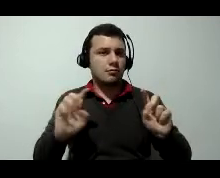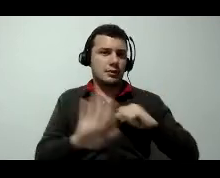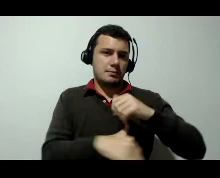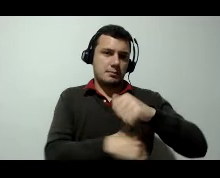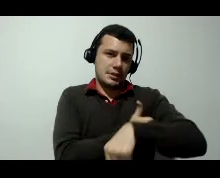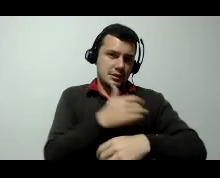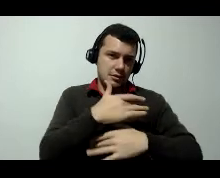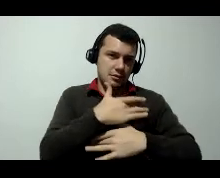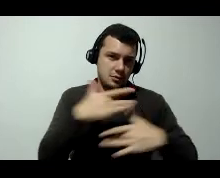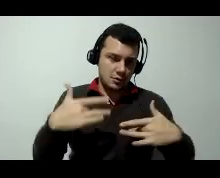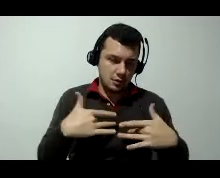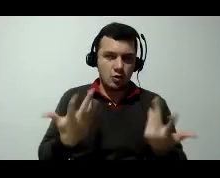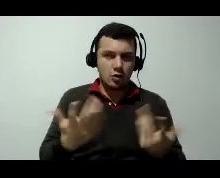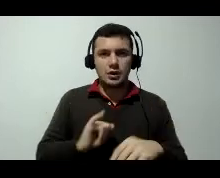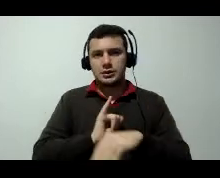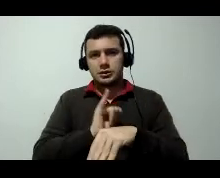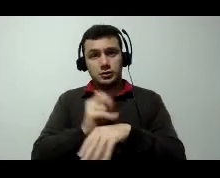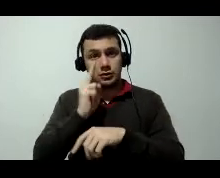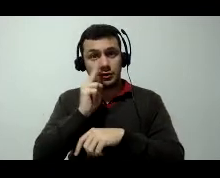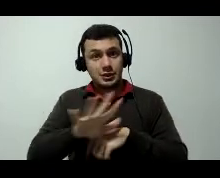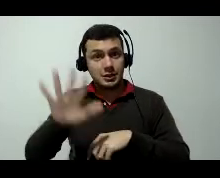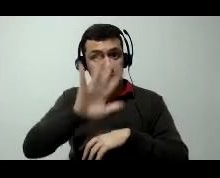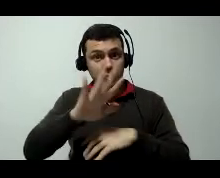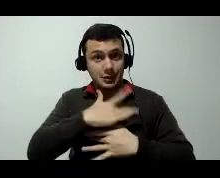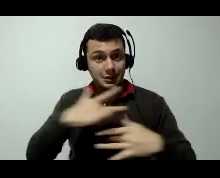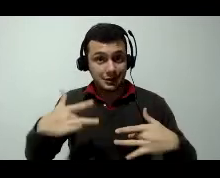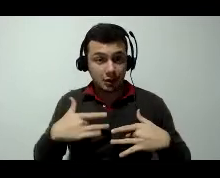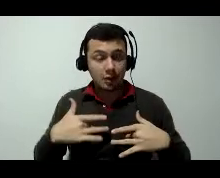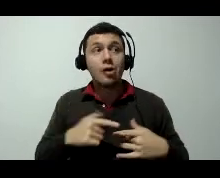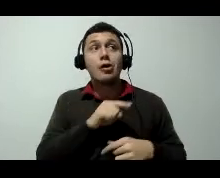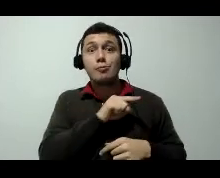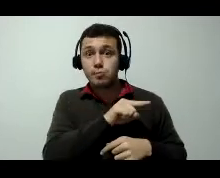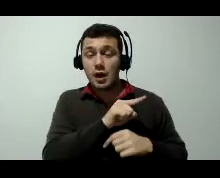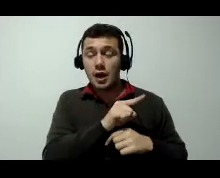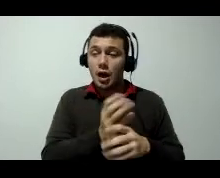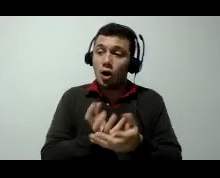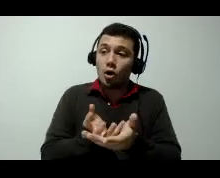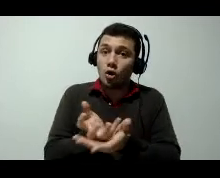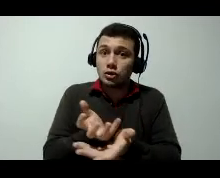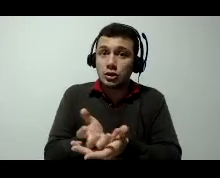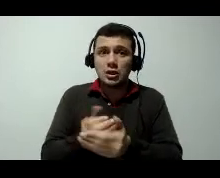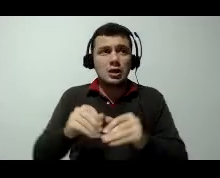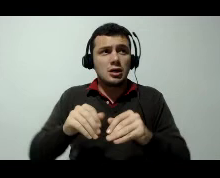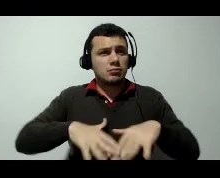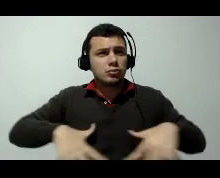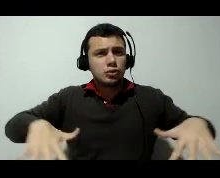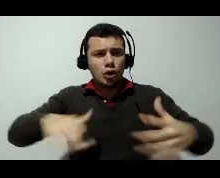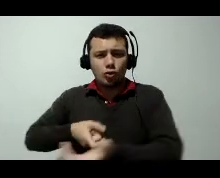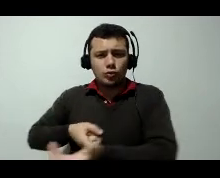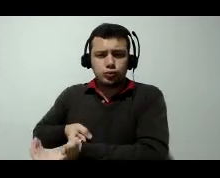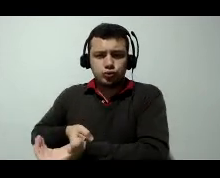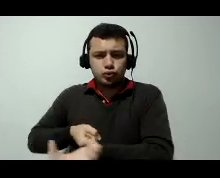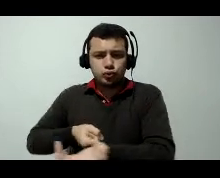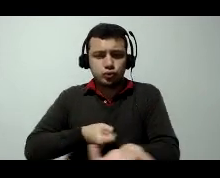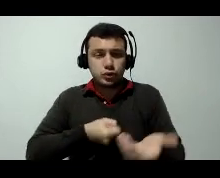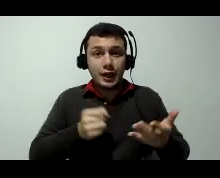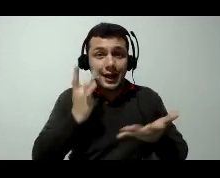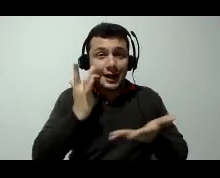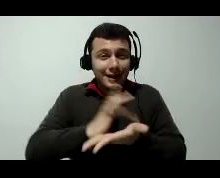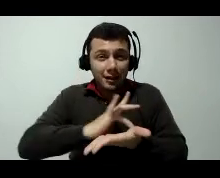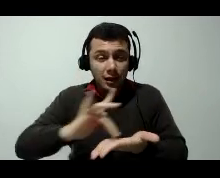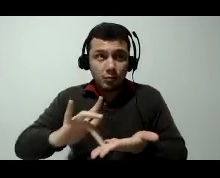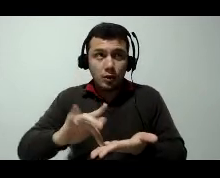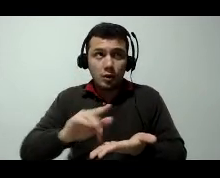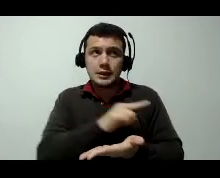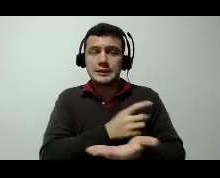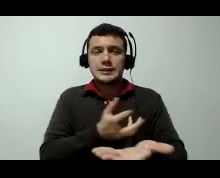como del Instituto Nacional de Salud, todavía no me recomiendan hacer esterilización. Es muy probable que si entramos en